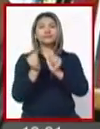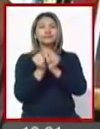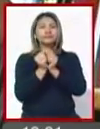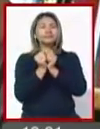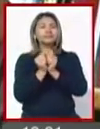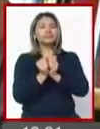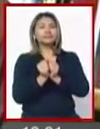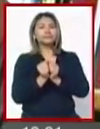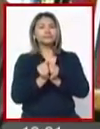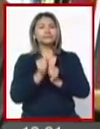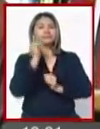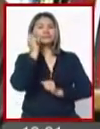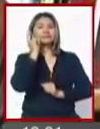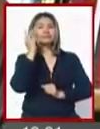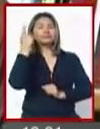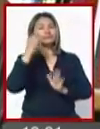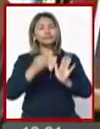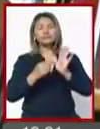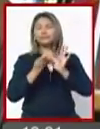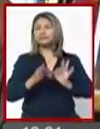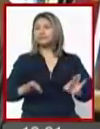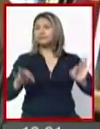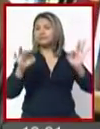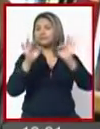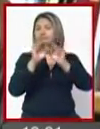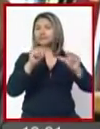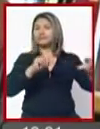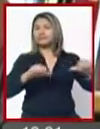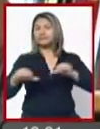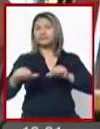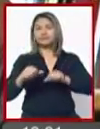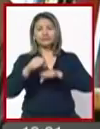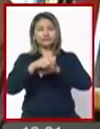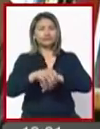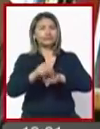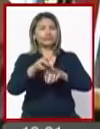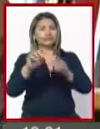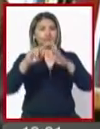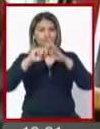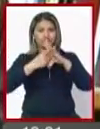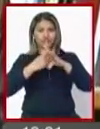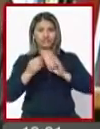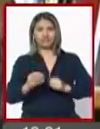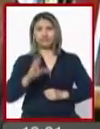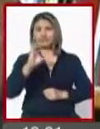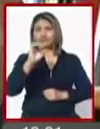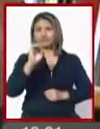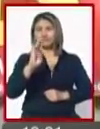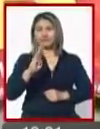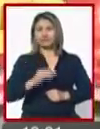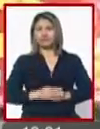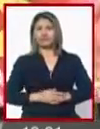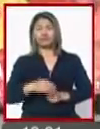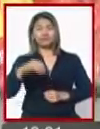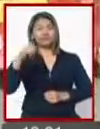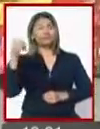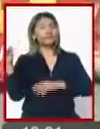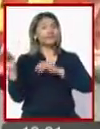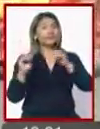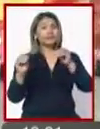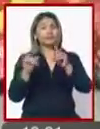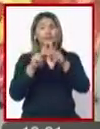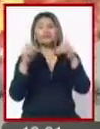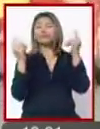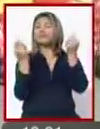compañero Morales para realzar este acto y esta marcha que vamos a iniciar con la Central Obrera Boliviana. Otras